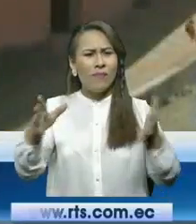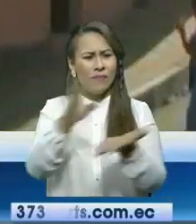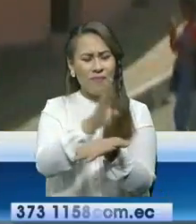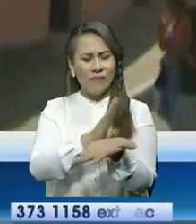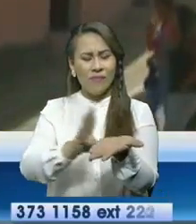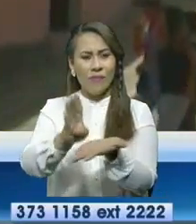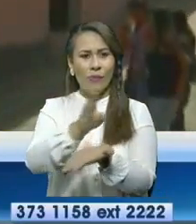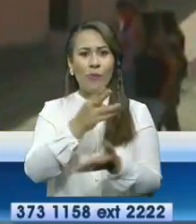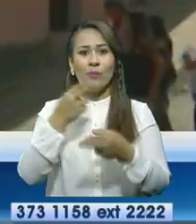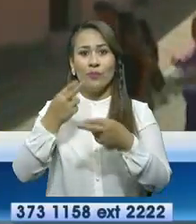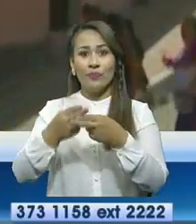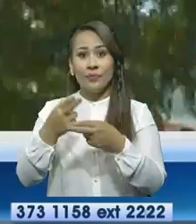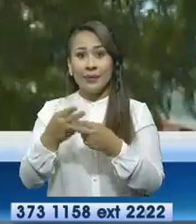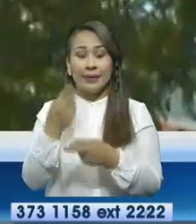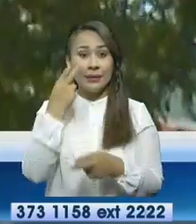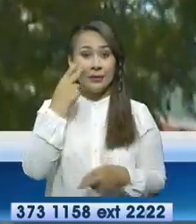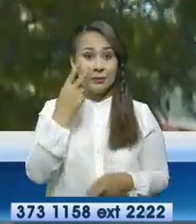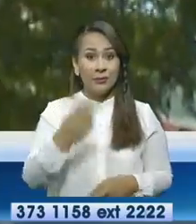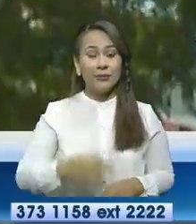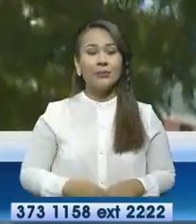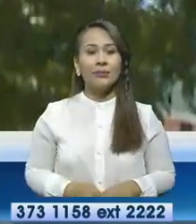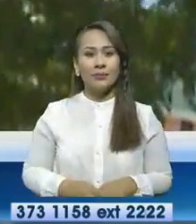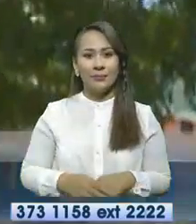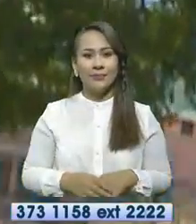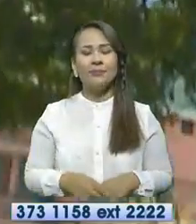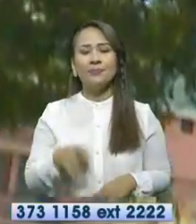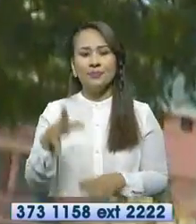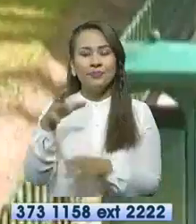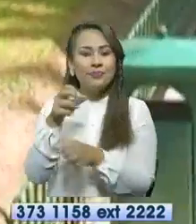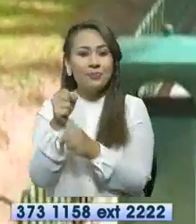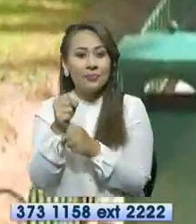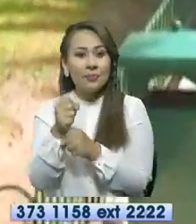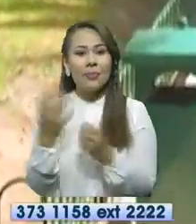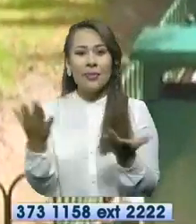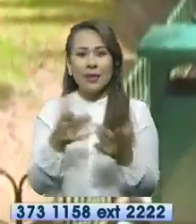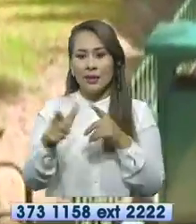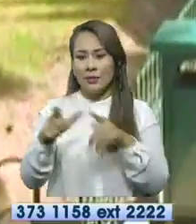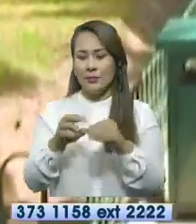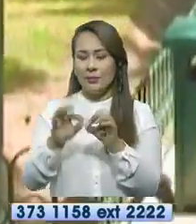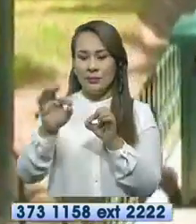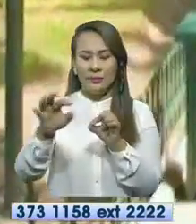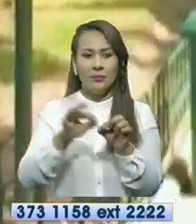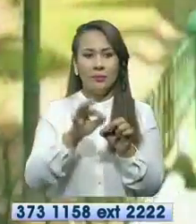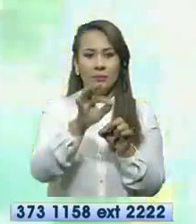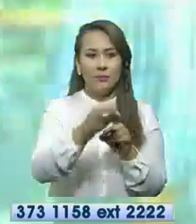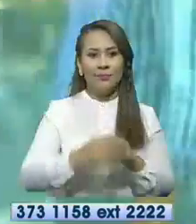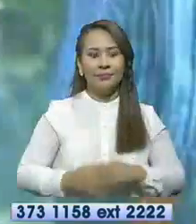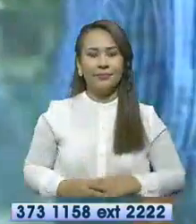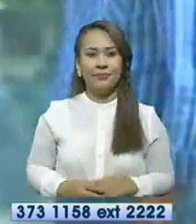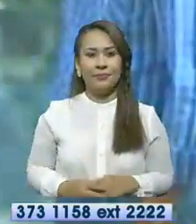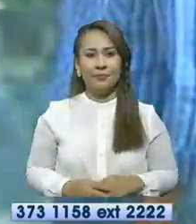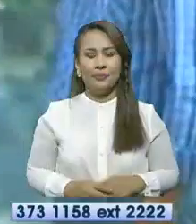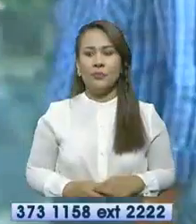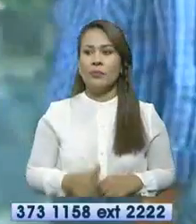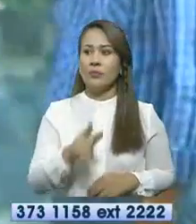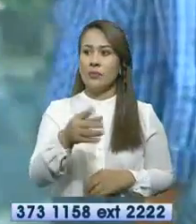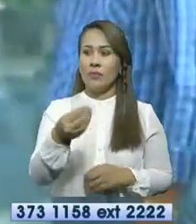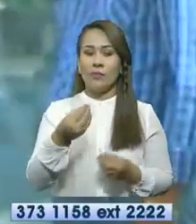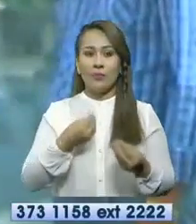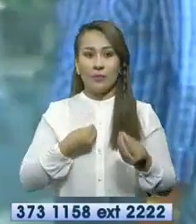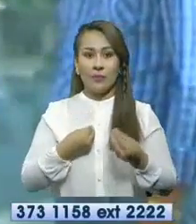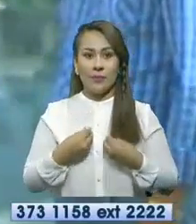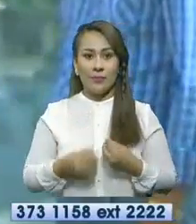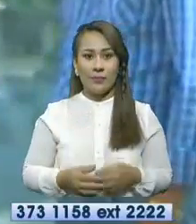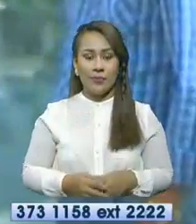era Porotopungo y antes de la conquista fue un asentamiento de la cultura Cayapa y Colorado. Primero los pobladores vinieron